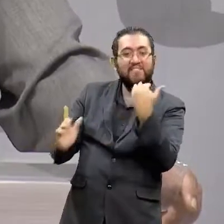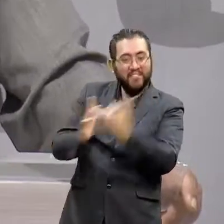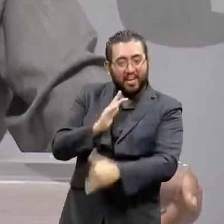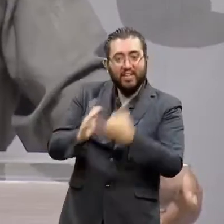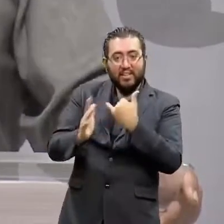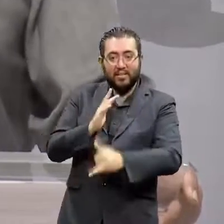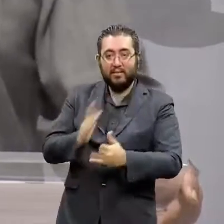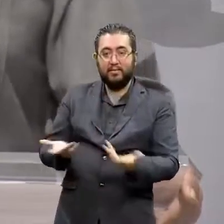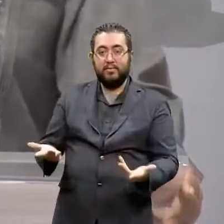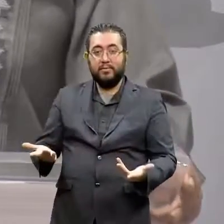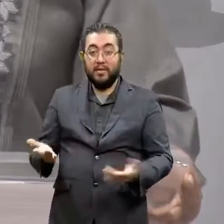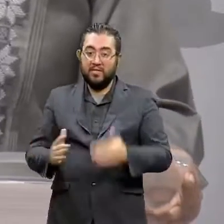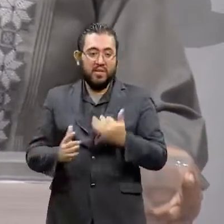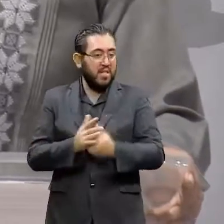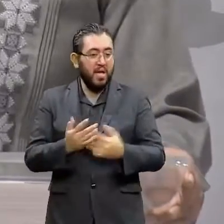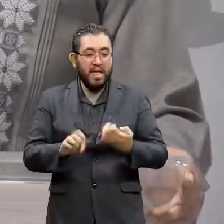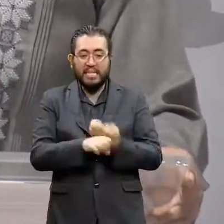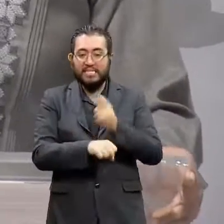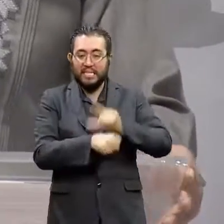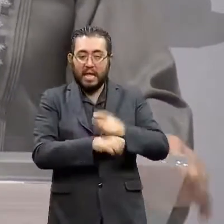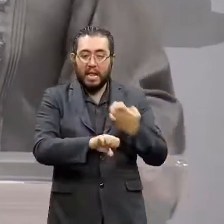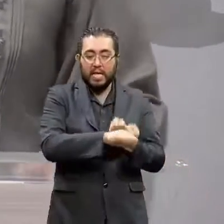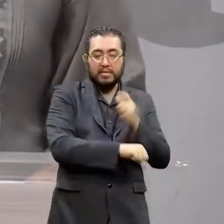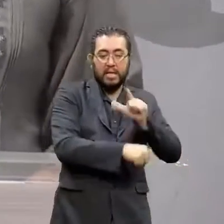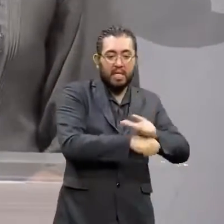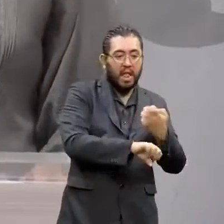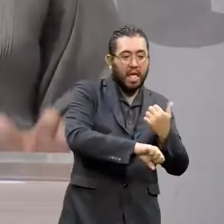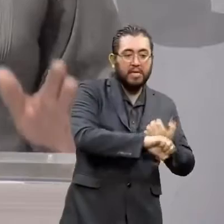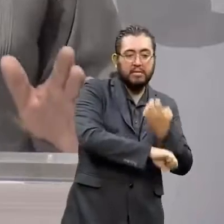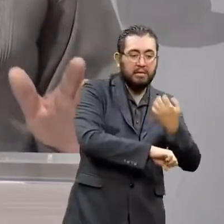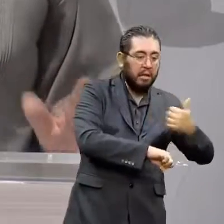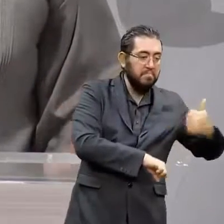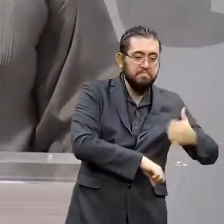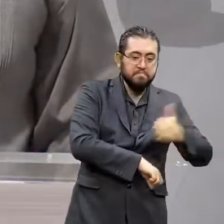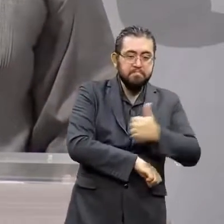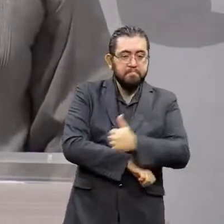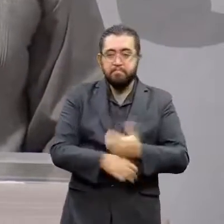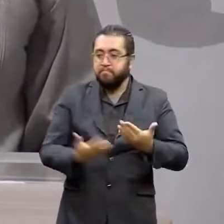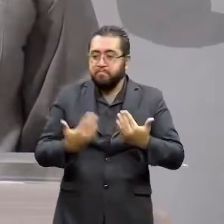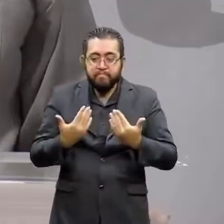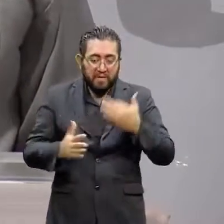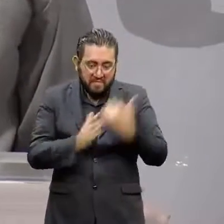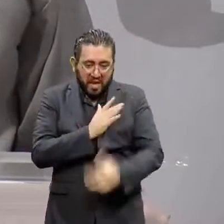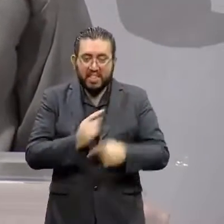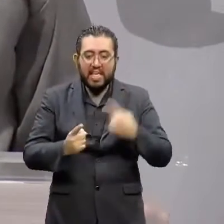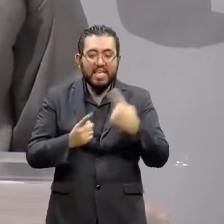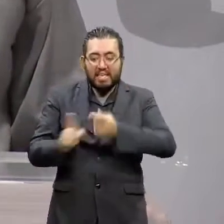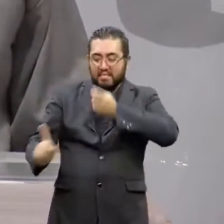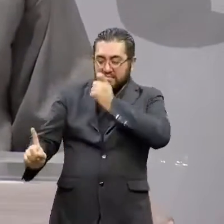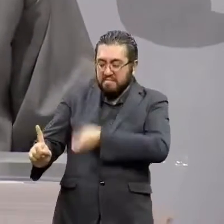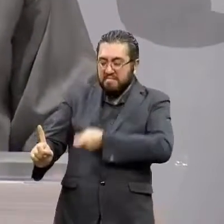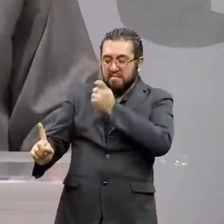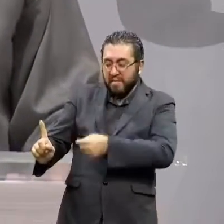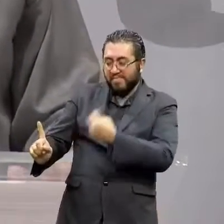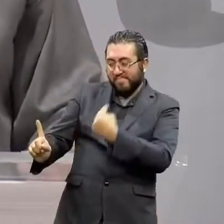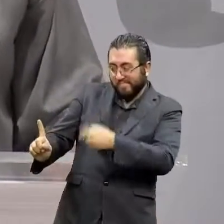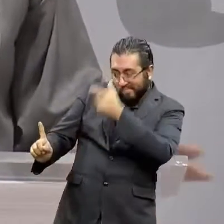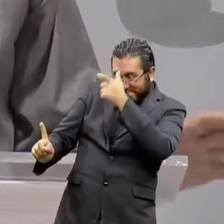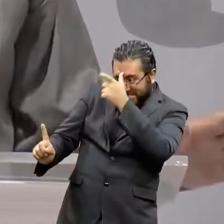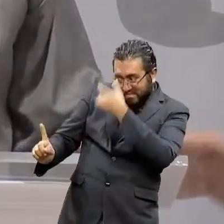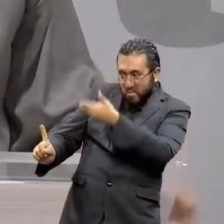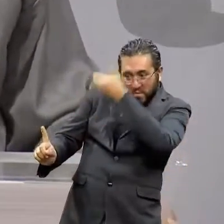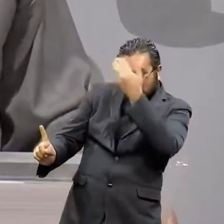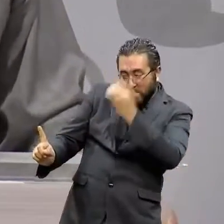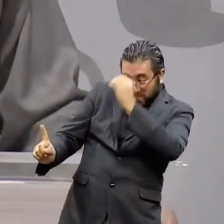entidades de la república Y tampoco se ha venido construyendo las capacidades institucionales para enfrentarlo durante